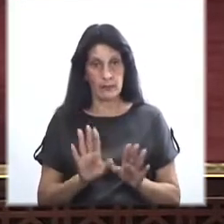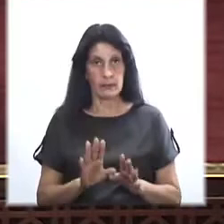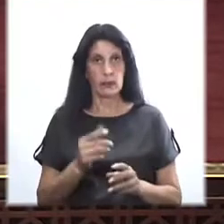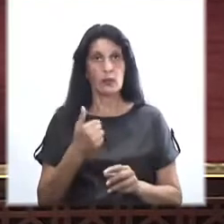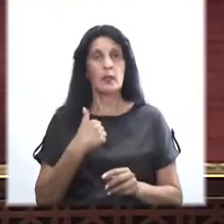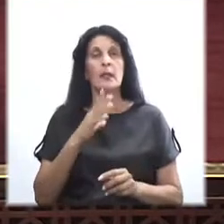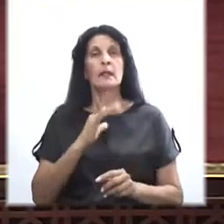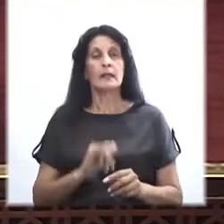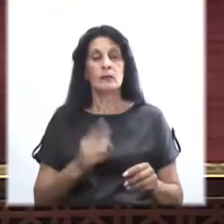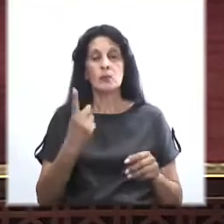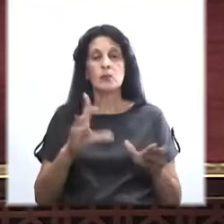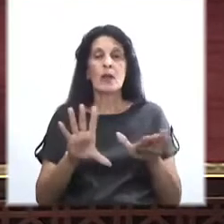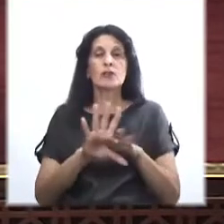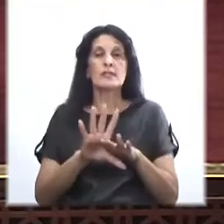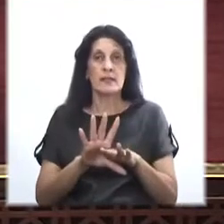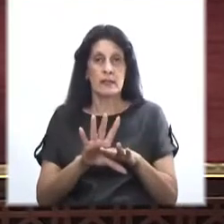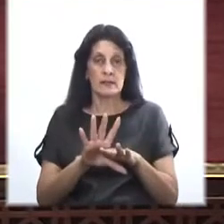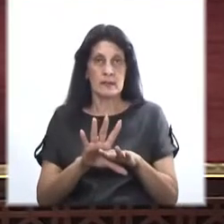tenemos una coincidencia.